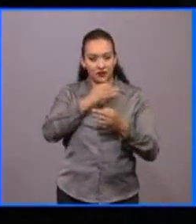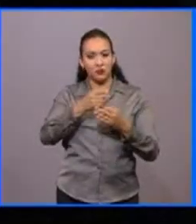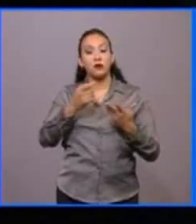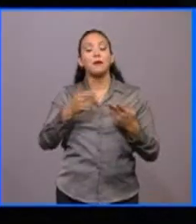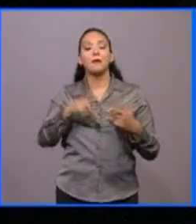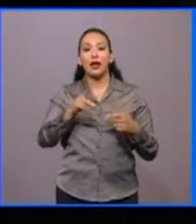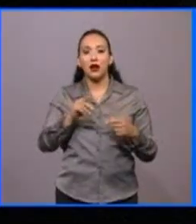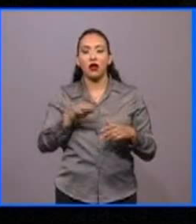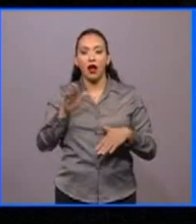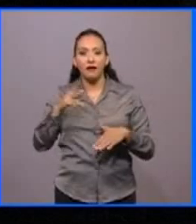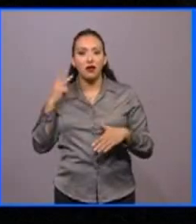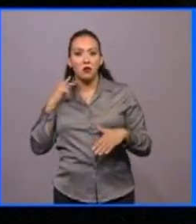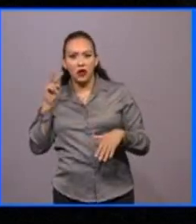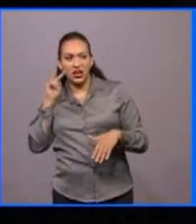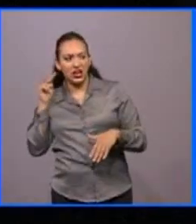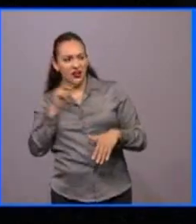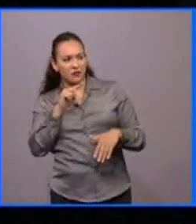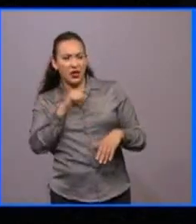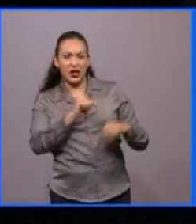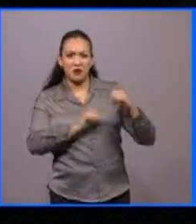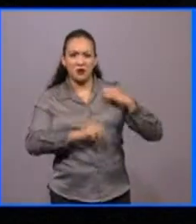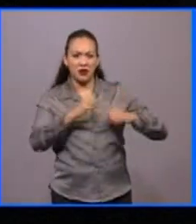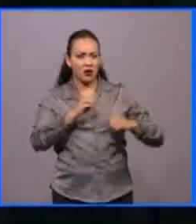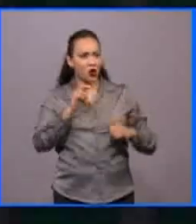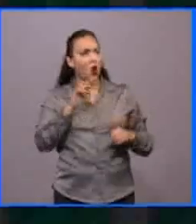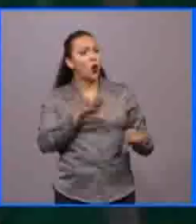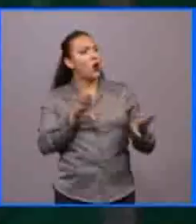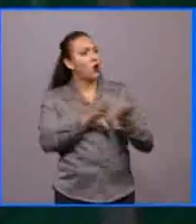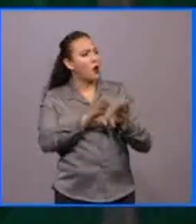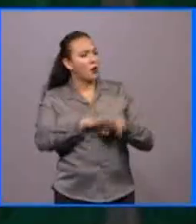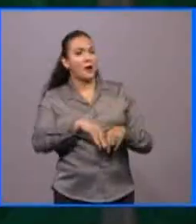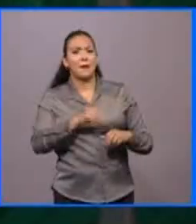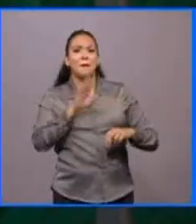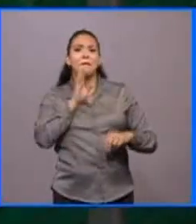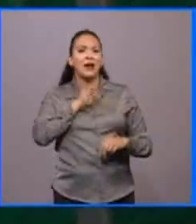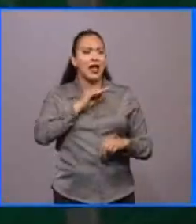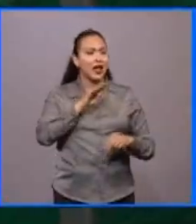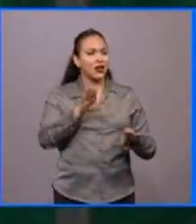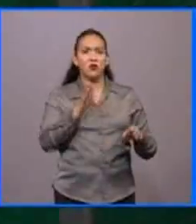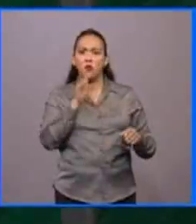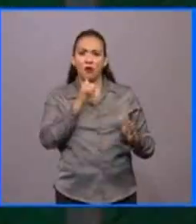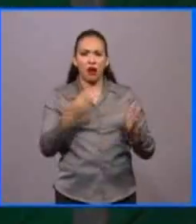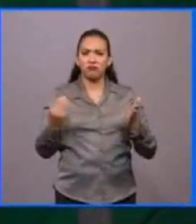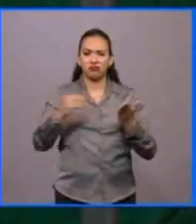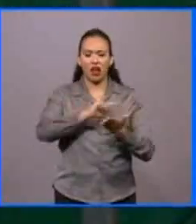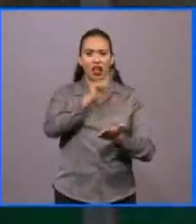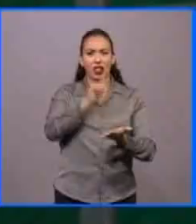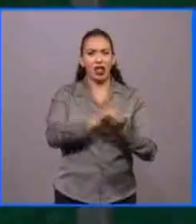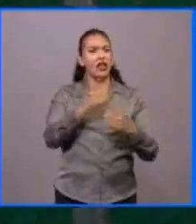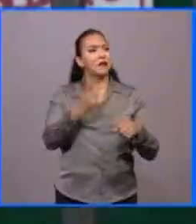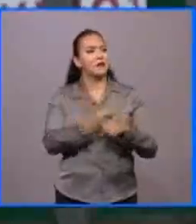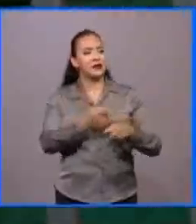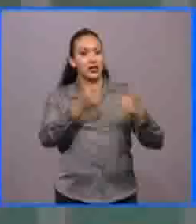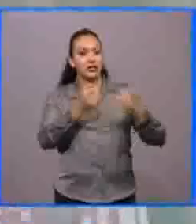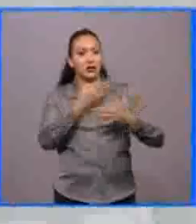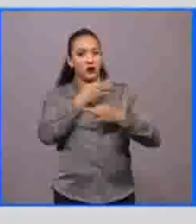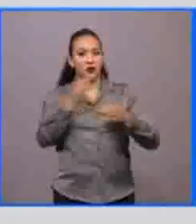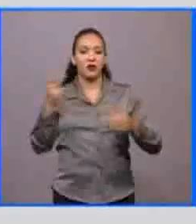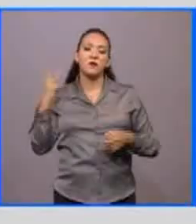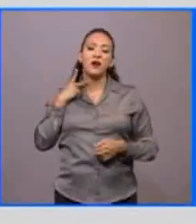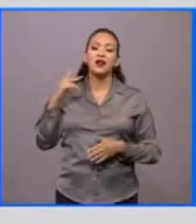Judicial se le ve como corresponsable de los éxitos o fracasos de las decisiones que se toman en temas de seguridad